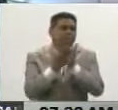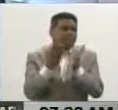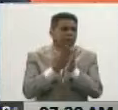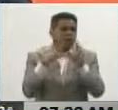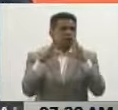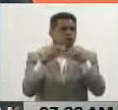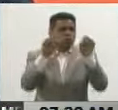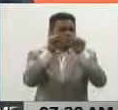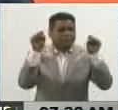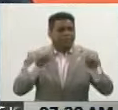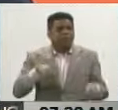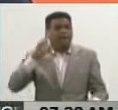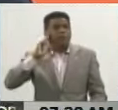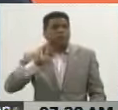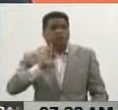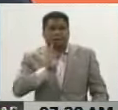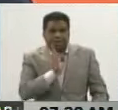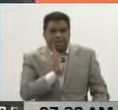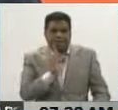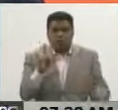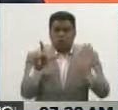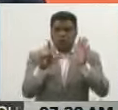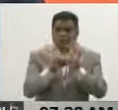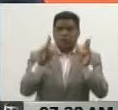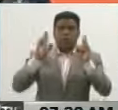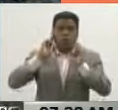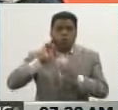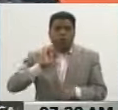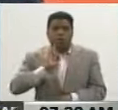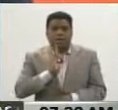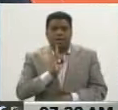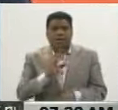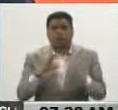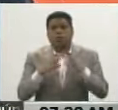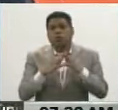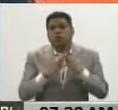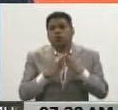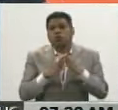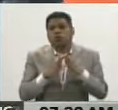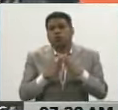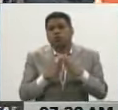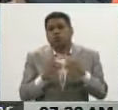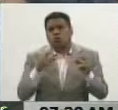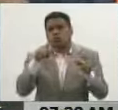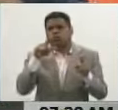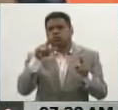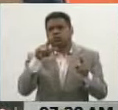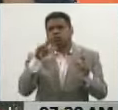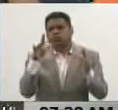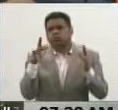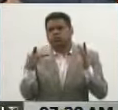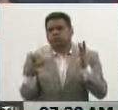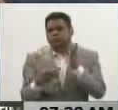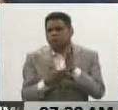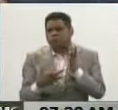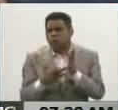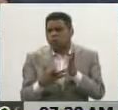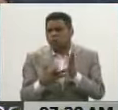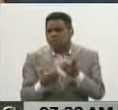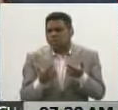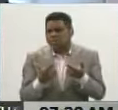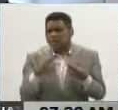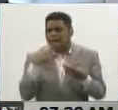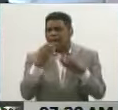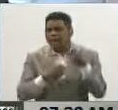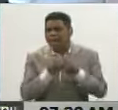creación de los liceos bolivarianos, de las técnicas robinsonianas y zamoranas, pues se hizo cambios y se